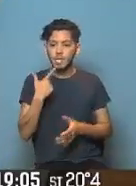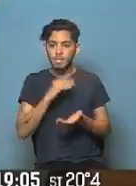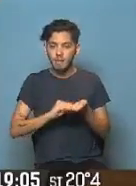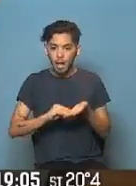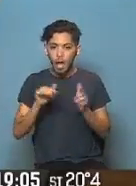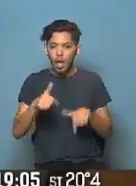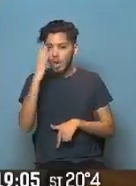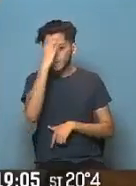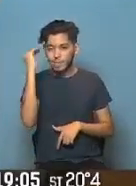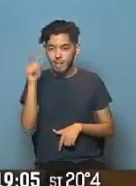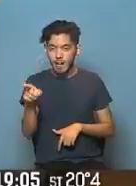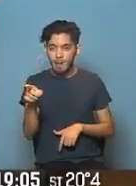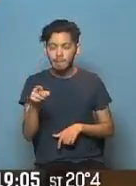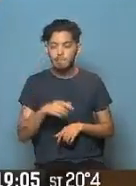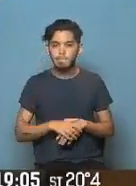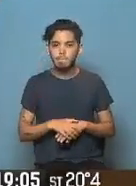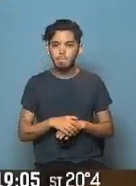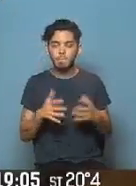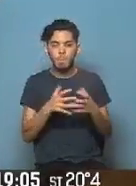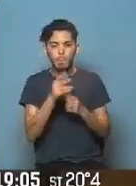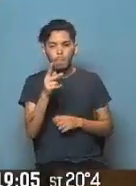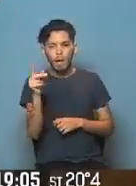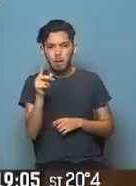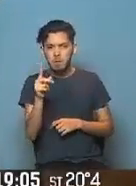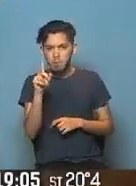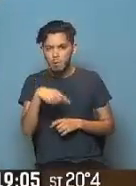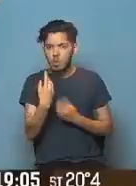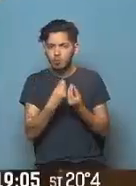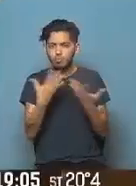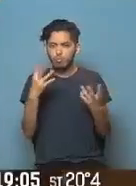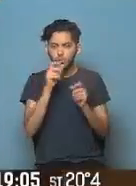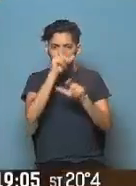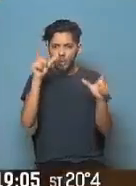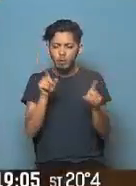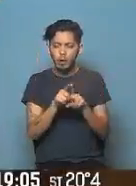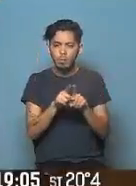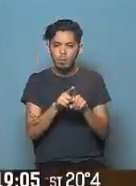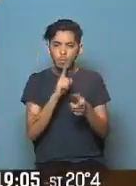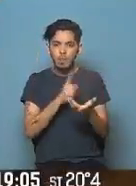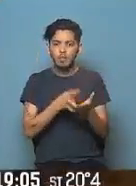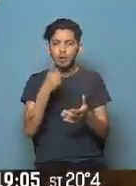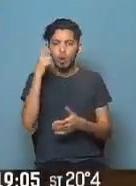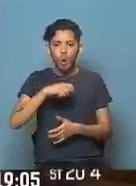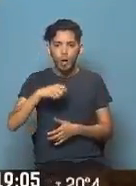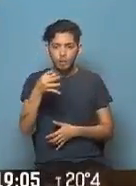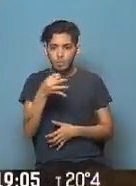Cristina Fernández de Kirchner. El kirchnerismo no causó demasiada sorpresa esta resolución del juez Bonadío, ¿verdad,